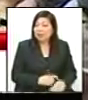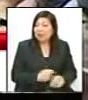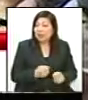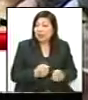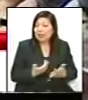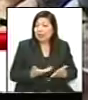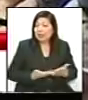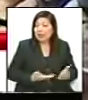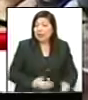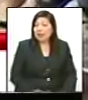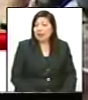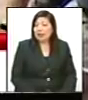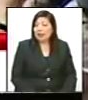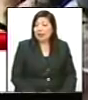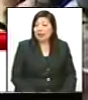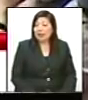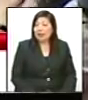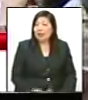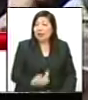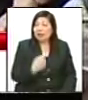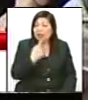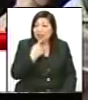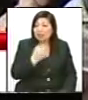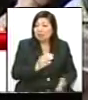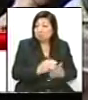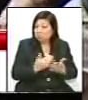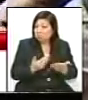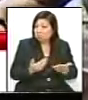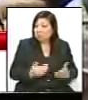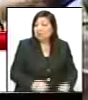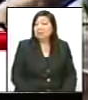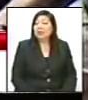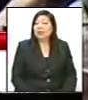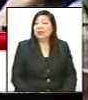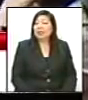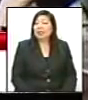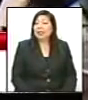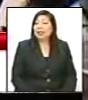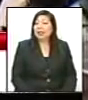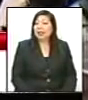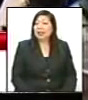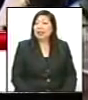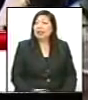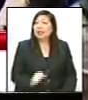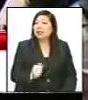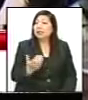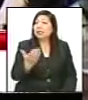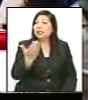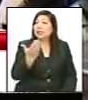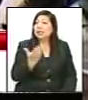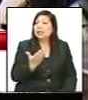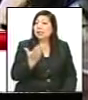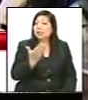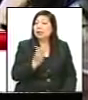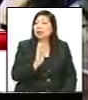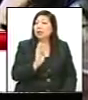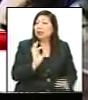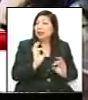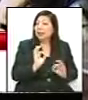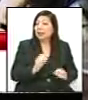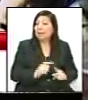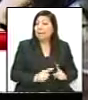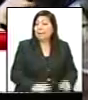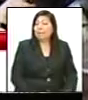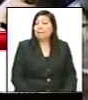que se acabe el 31 de noviembre. No, porque saludo que el doctor Walde nos esté alcanzando sus precisiones, pero a